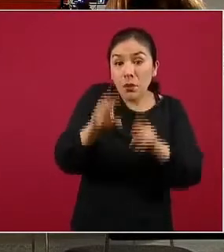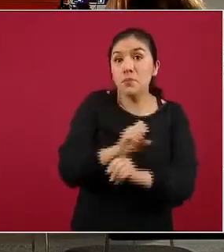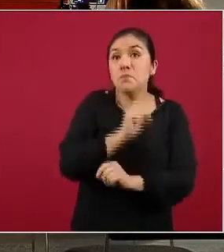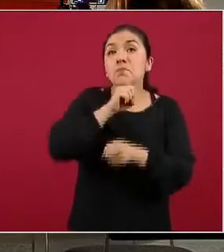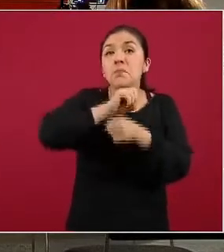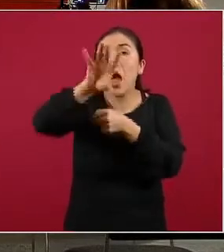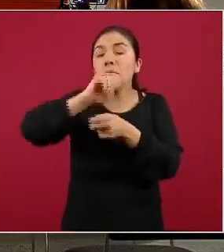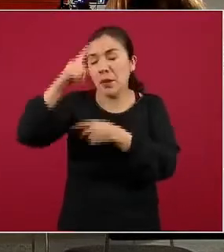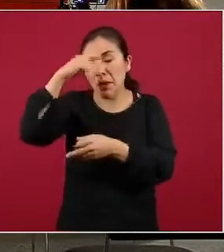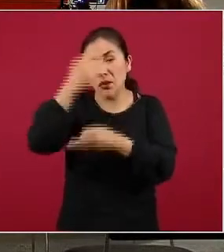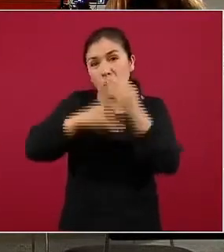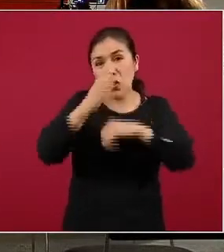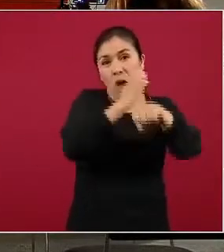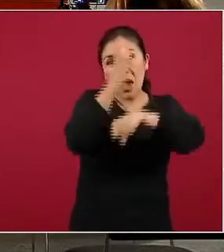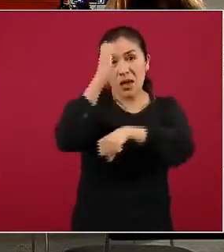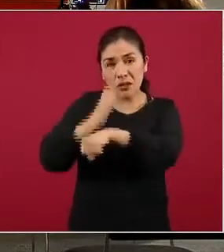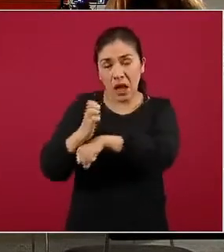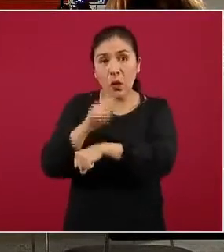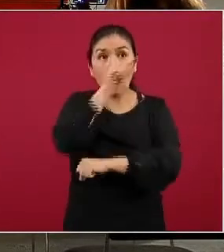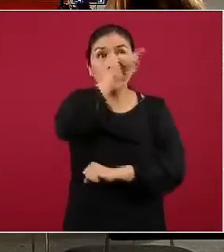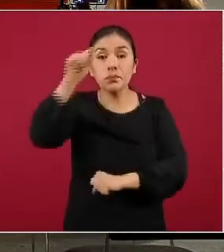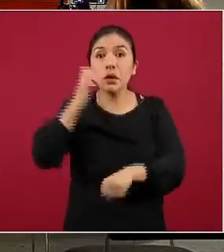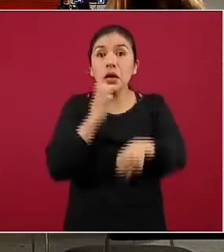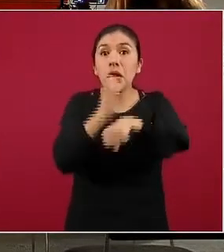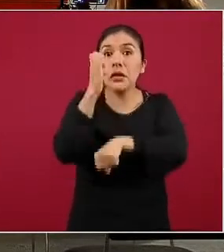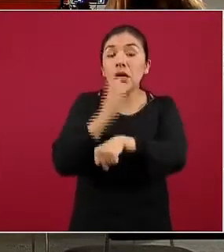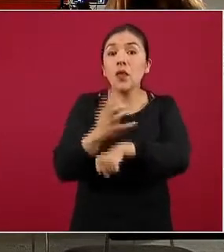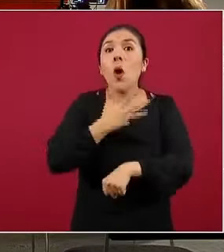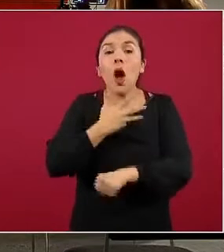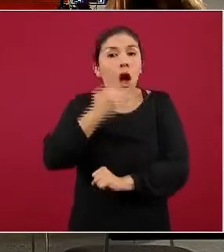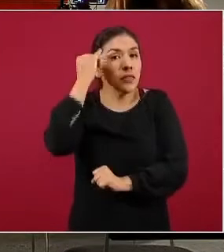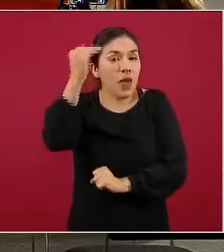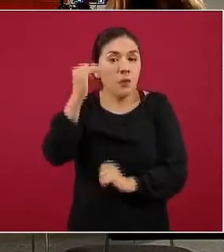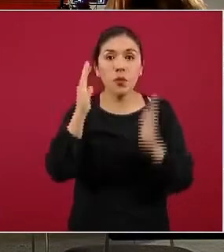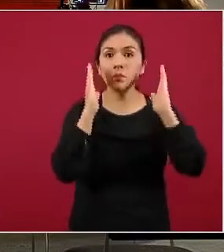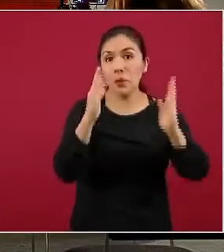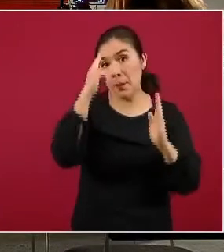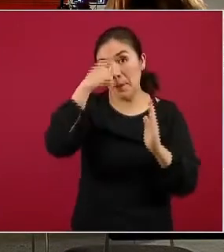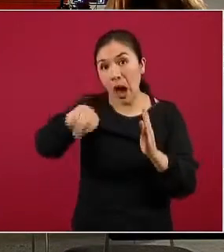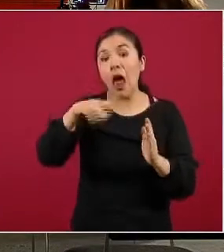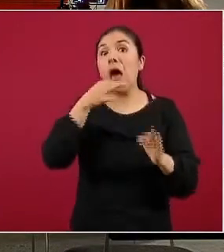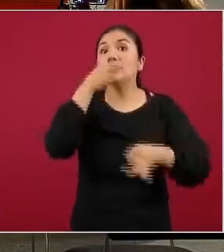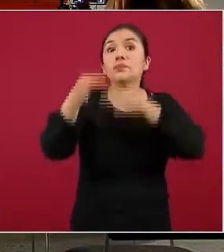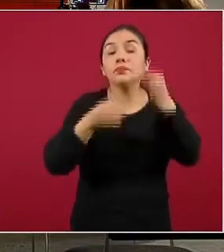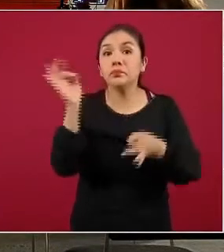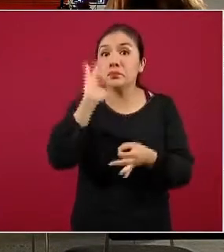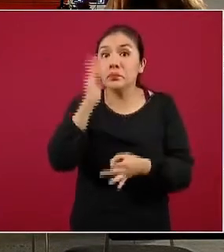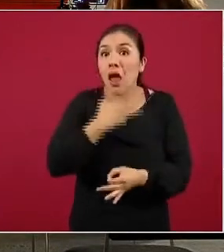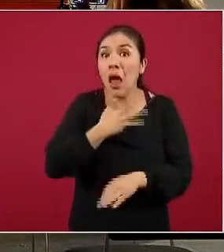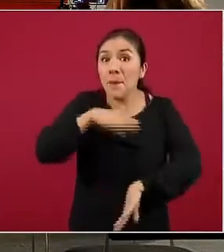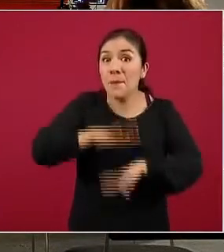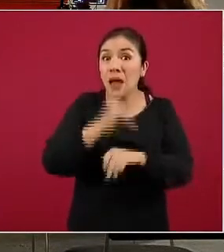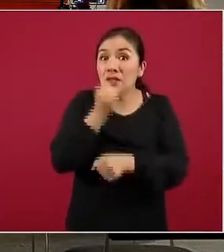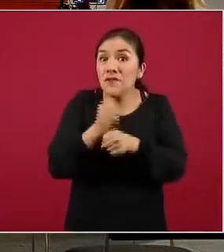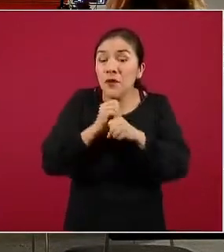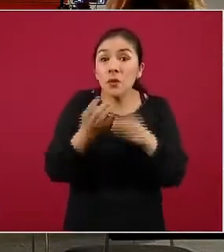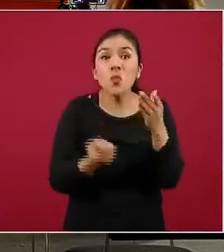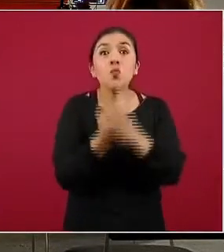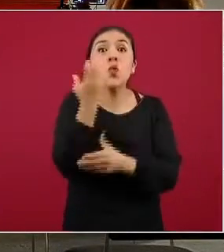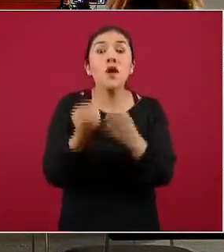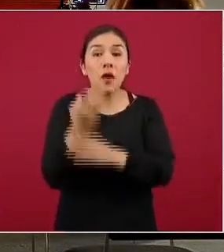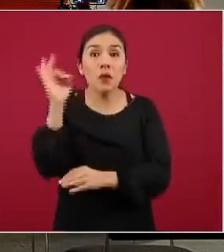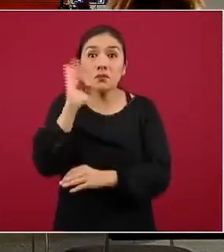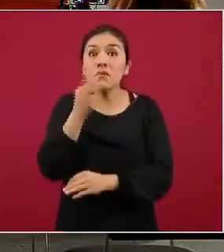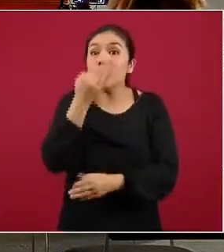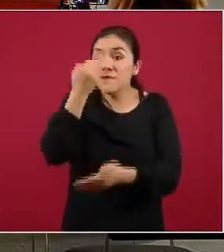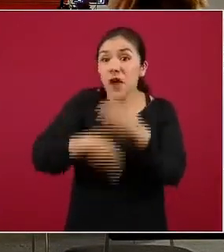las entidades federativas, cuándo las entidades federativas tienen un espacio para replicar si hay alguna información nueva que no la